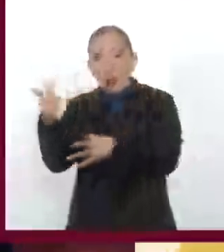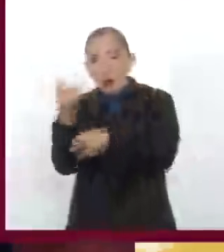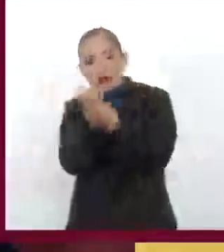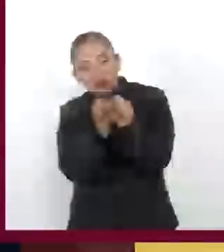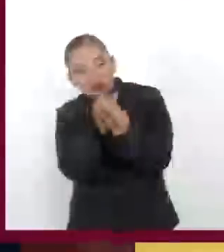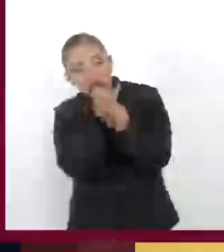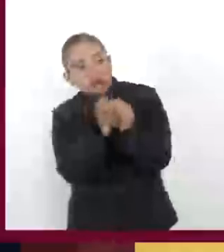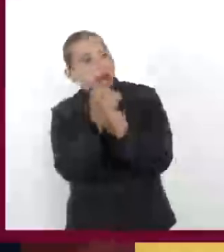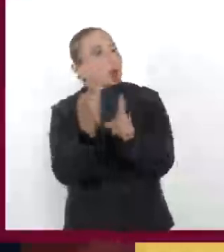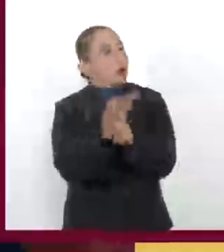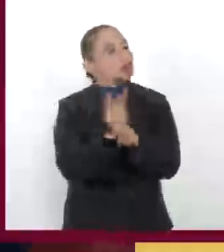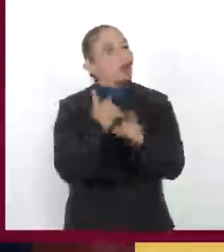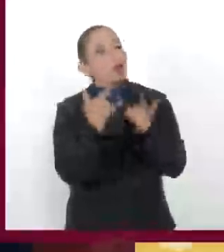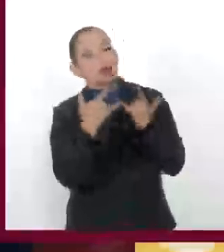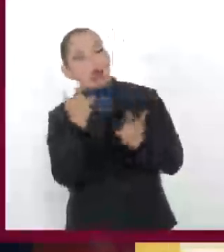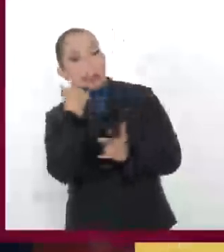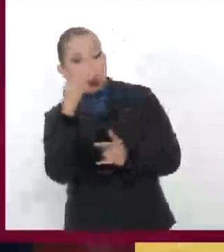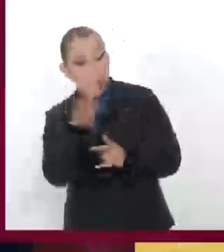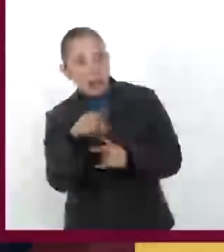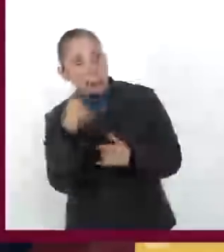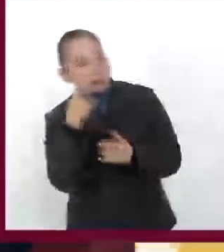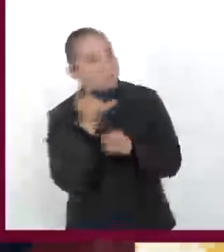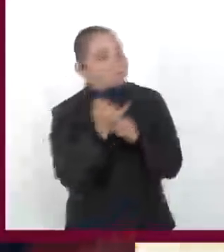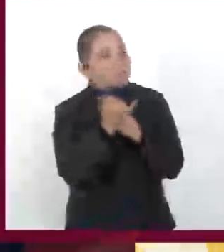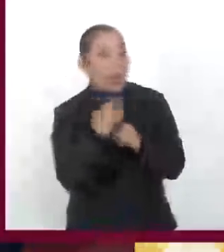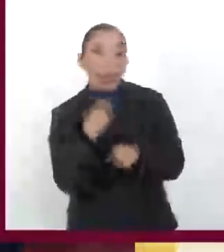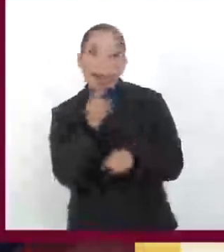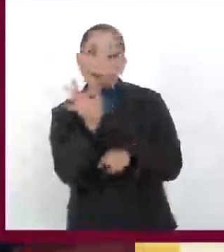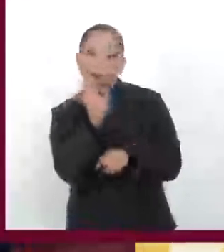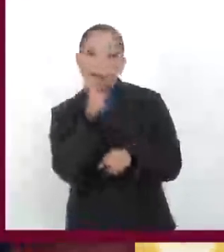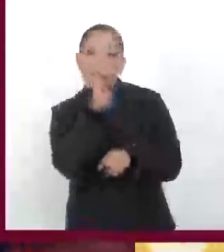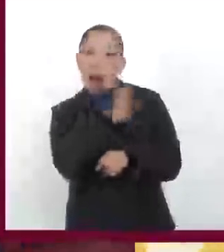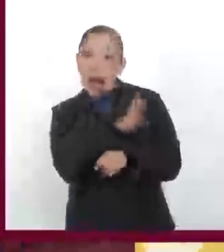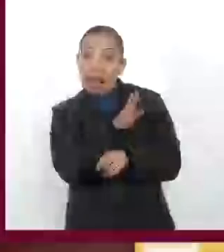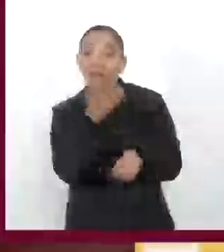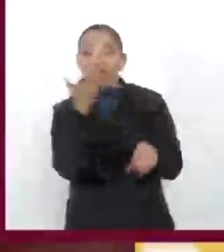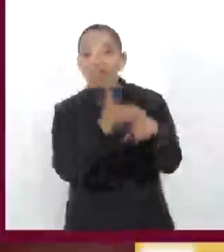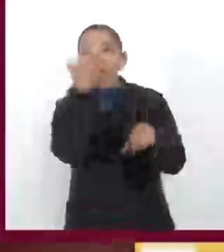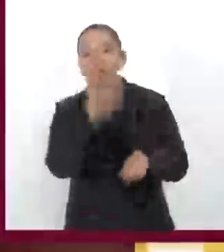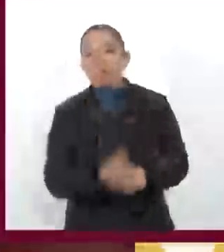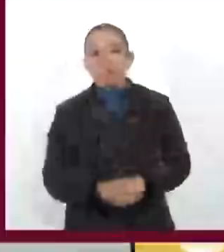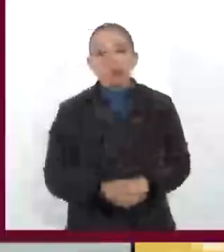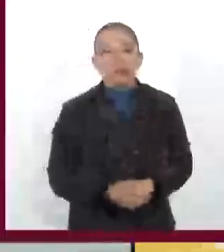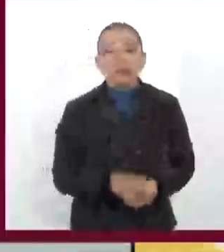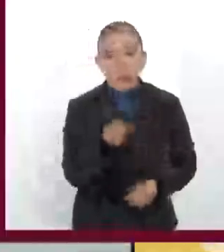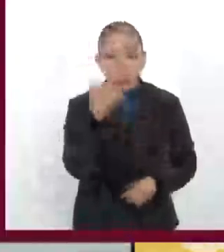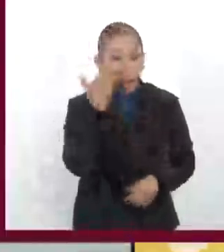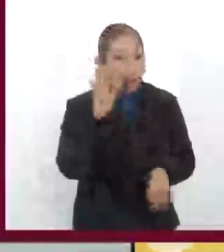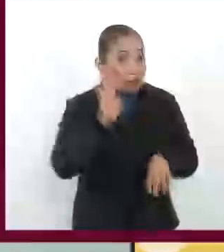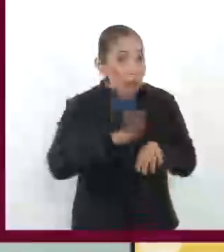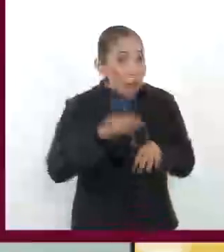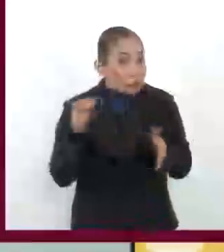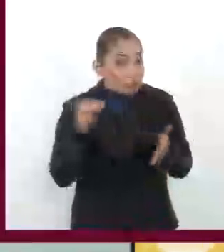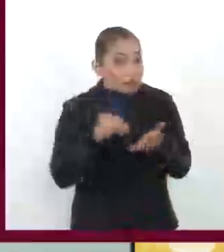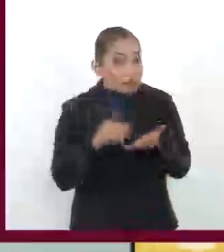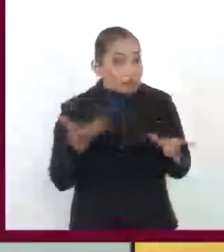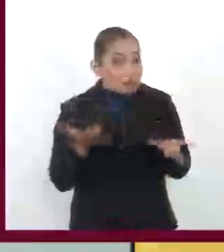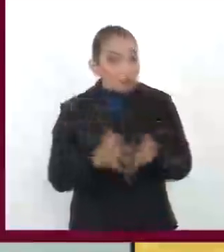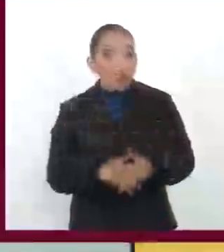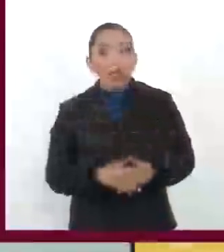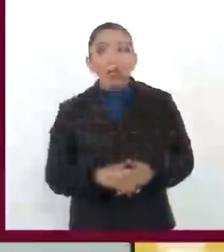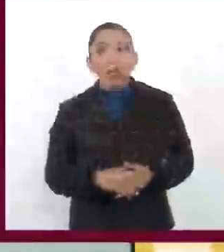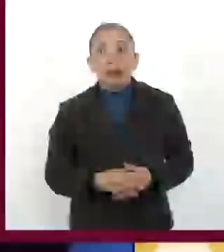un procedimiento para indagar el hecho concreto y en su caso sancionar al servidor público. ¿Les gustaría agregar